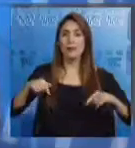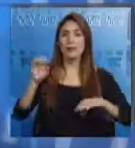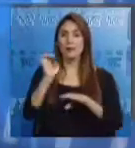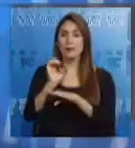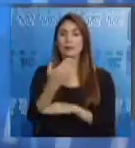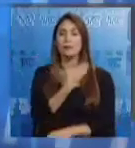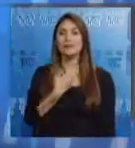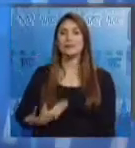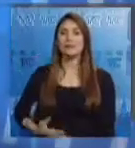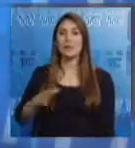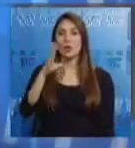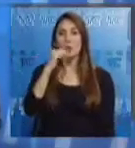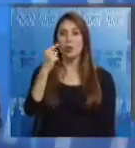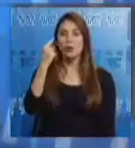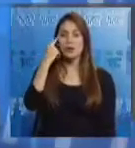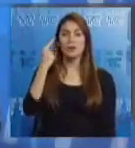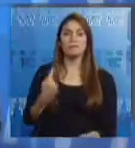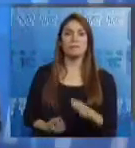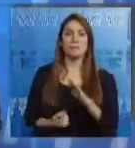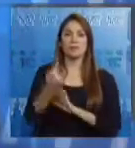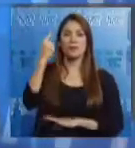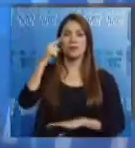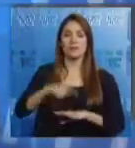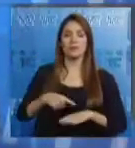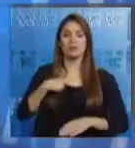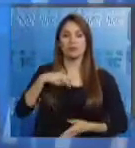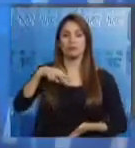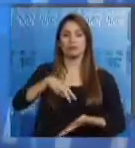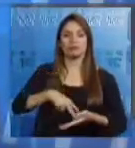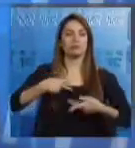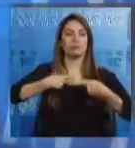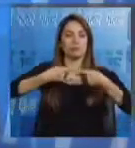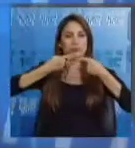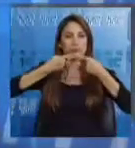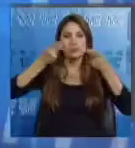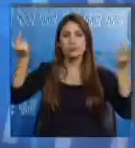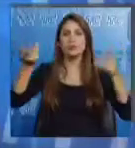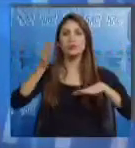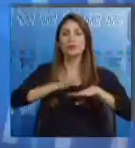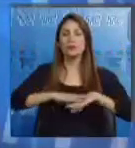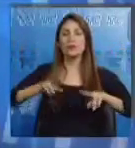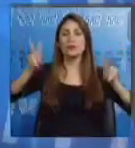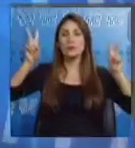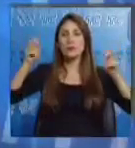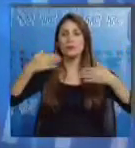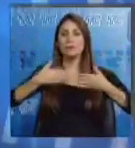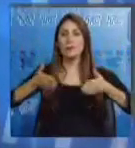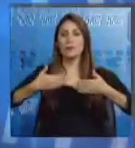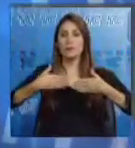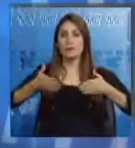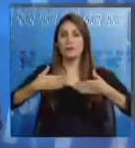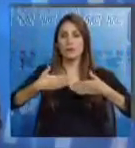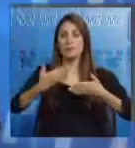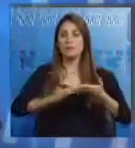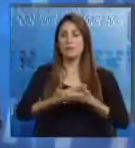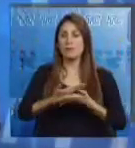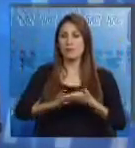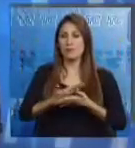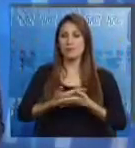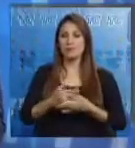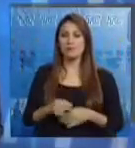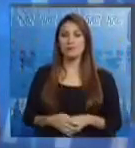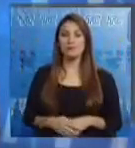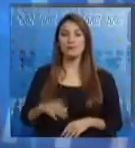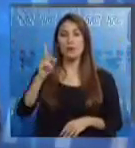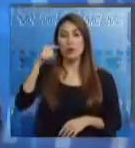El presidente Rafael Correa se refirió por primera vez en un acto público a la filtración de los denominados Panama Papers o papeles de Panamá. Dijo que el